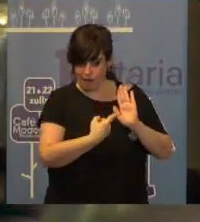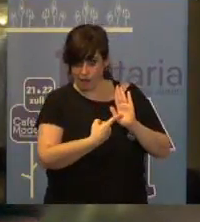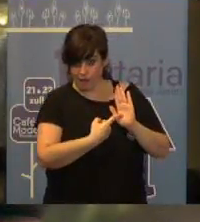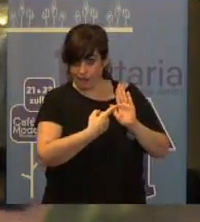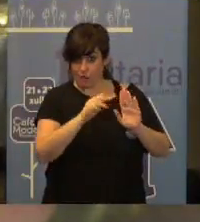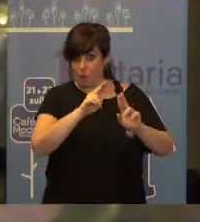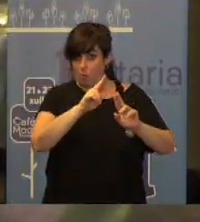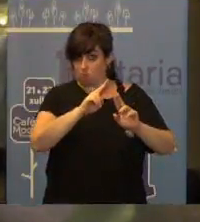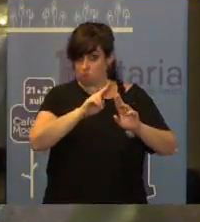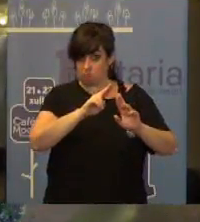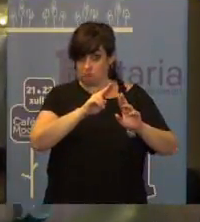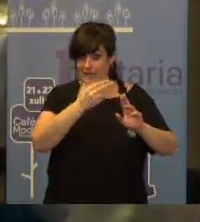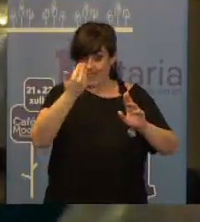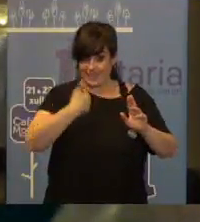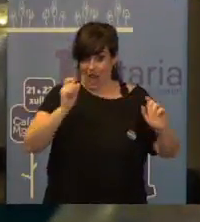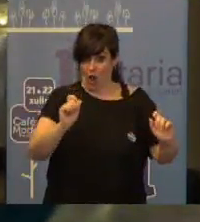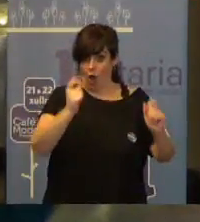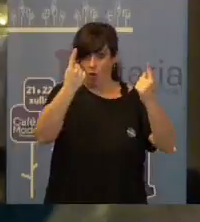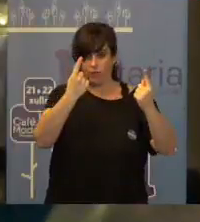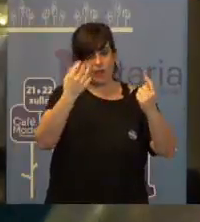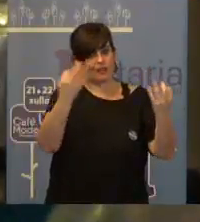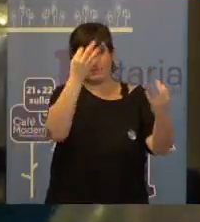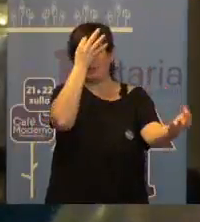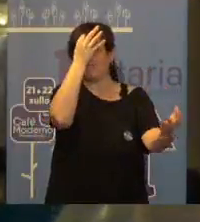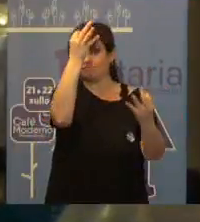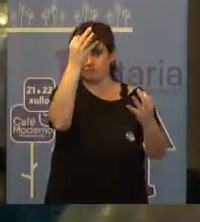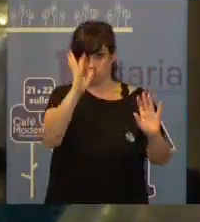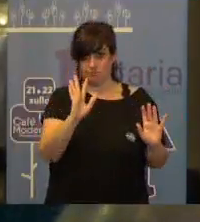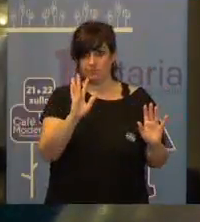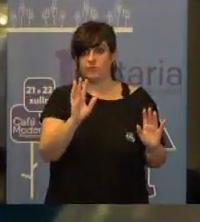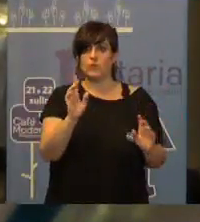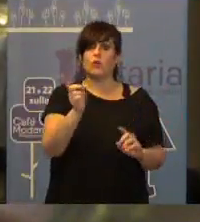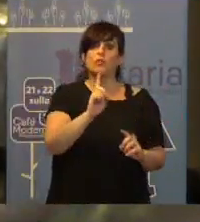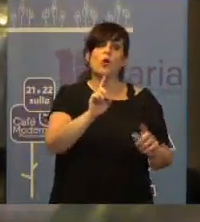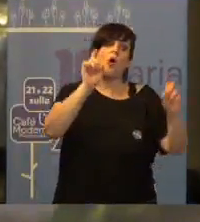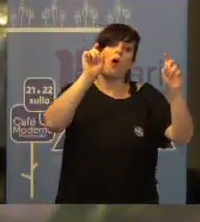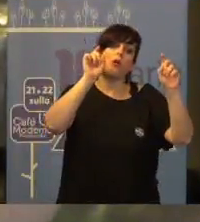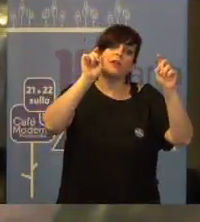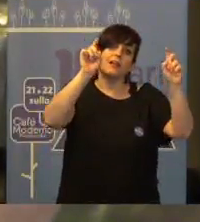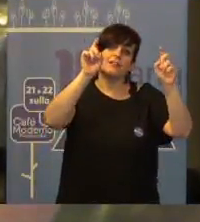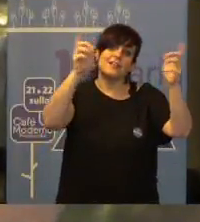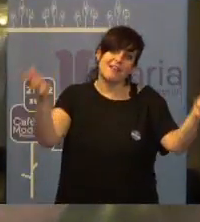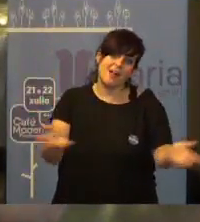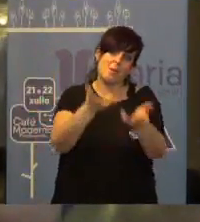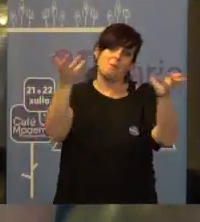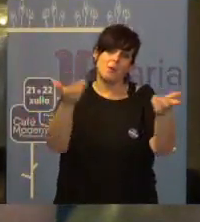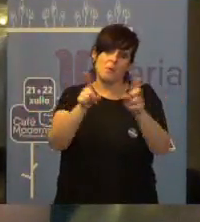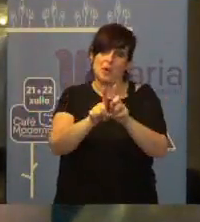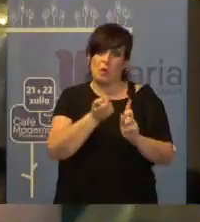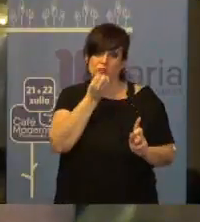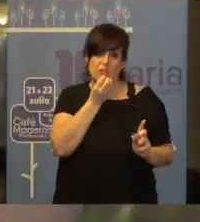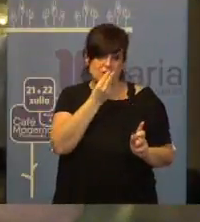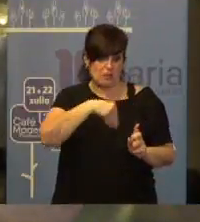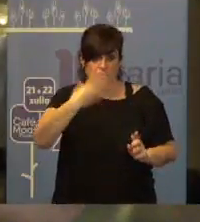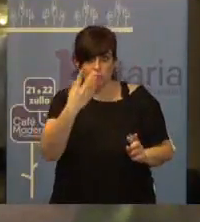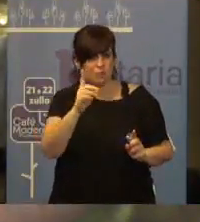facer. Non que vai a promover a sanidade, a educación ou o socialismo, que me parece fantástico, sino que